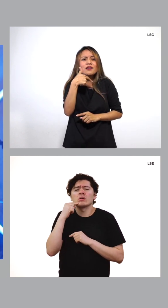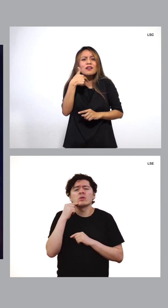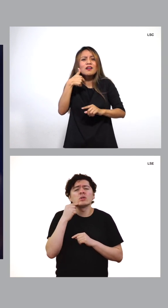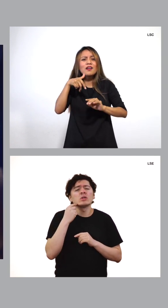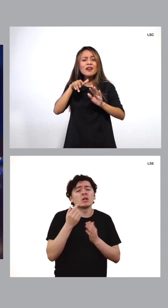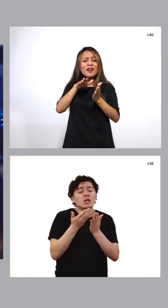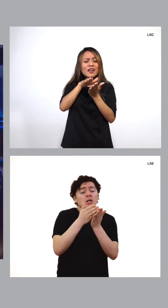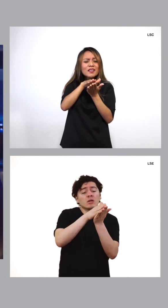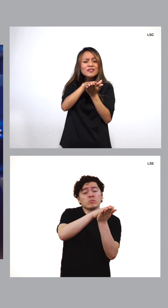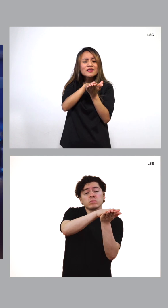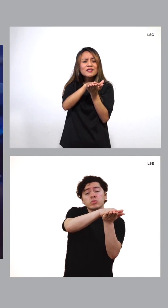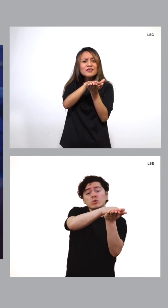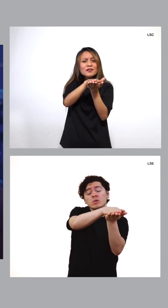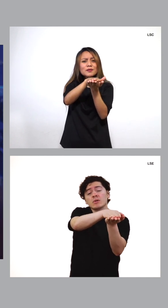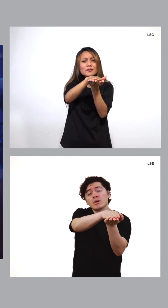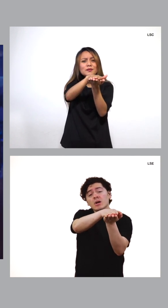sepulcro de